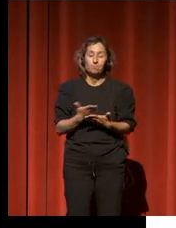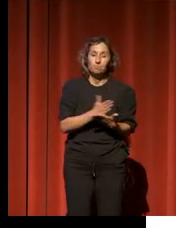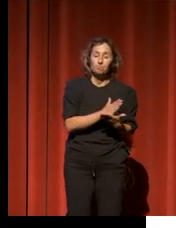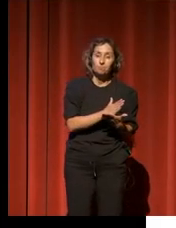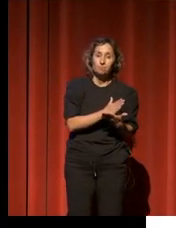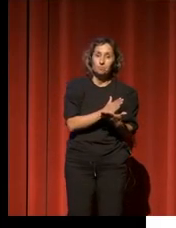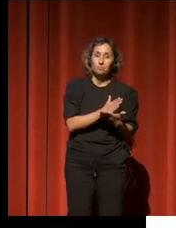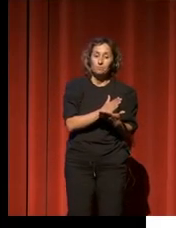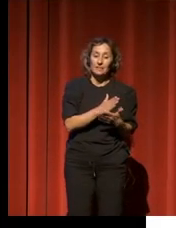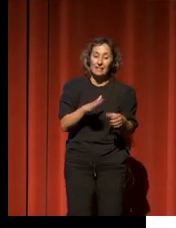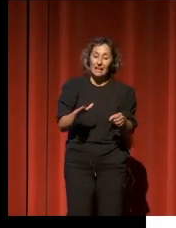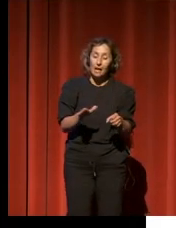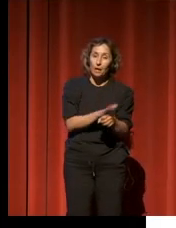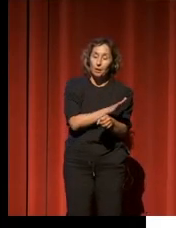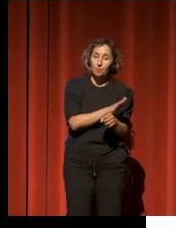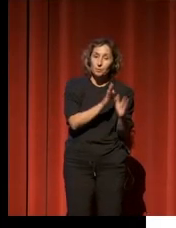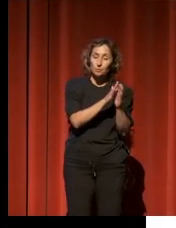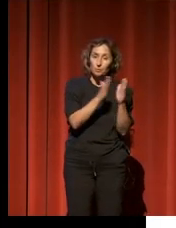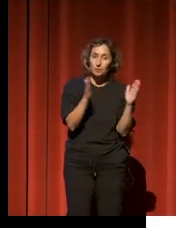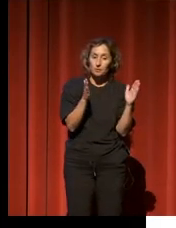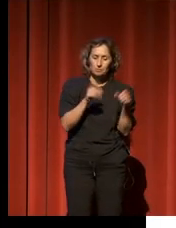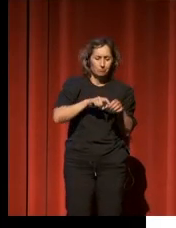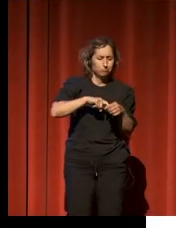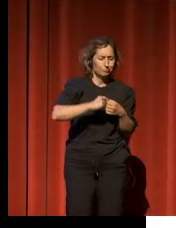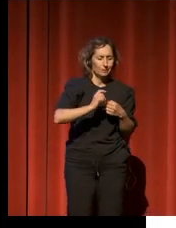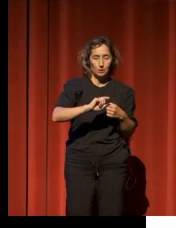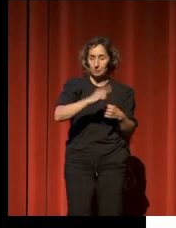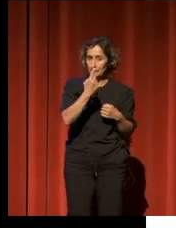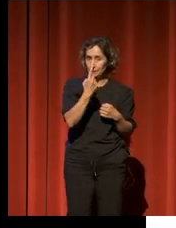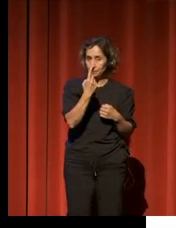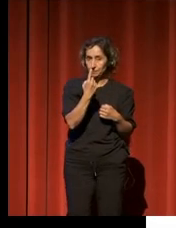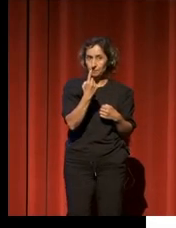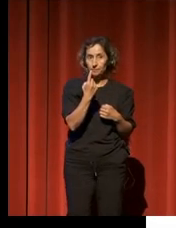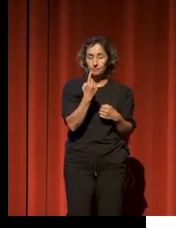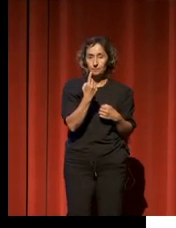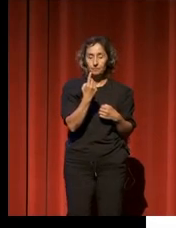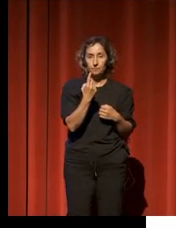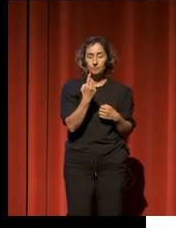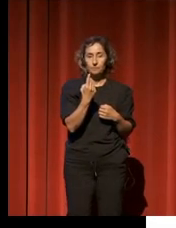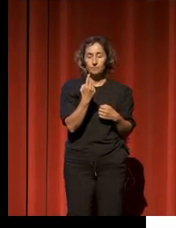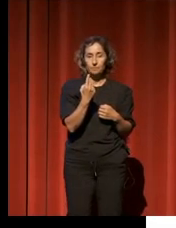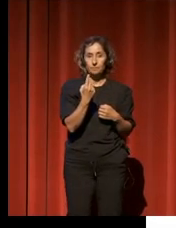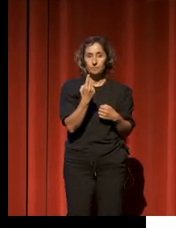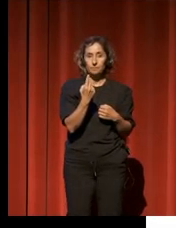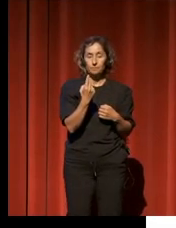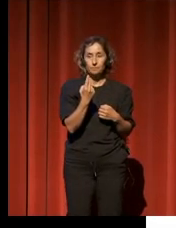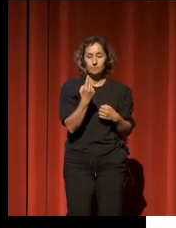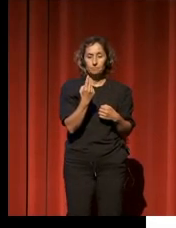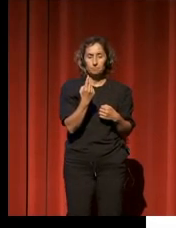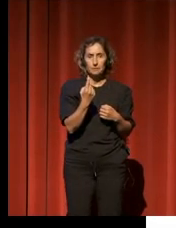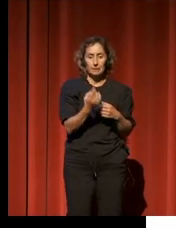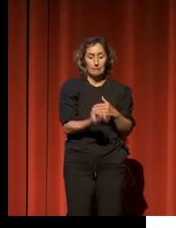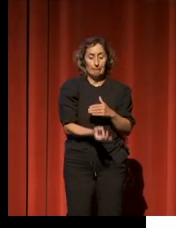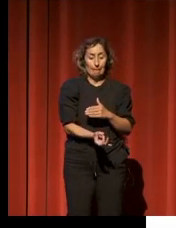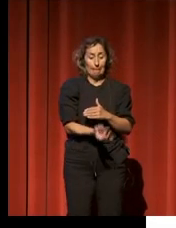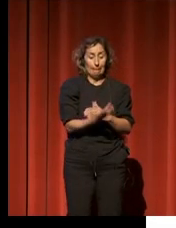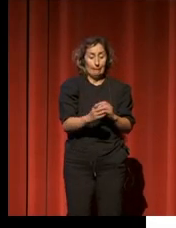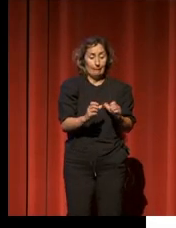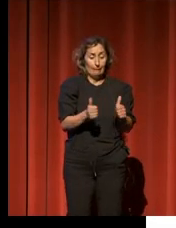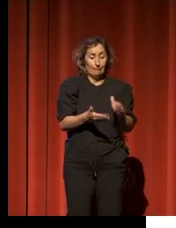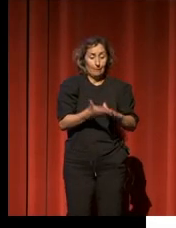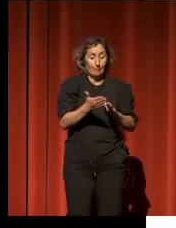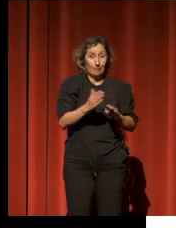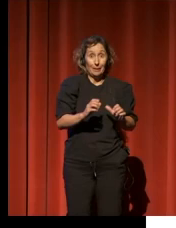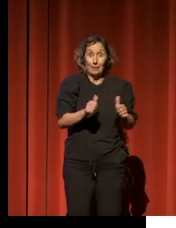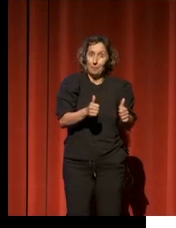de la biblioteca donde más se participa donde se se está participando ahora de manera incipiente o emergente y